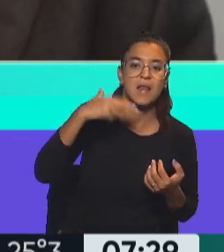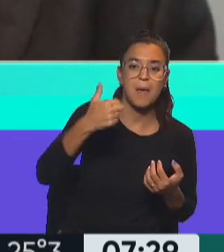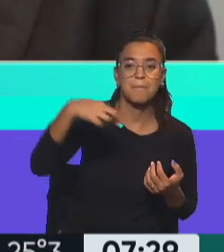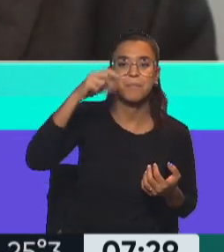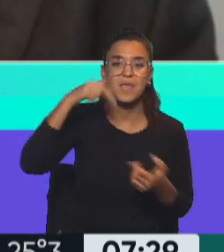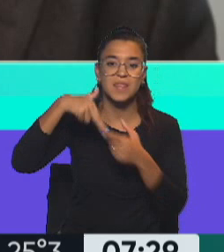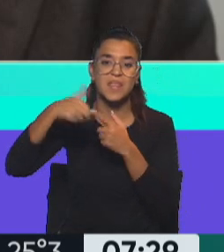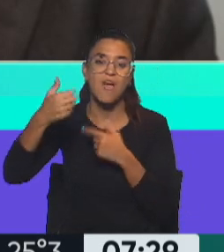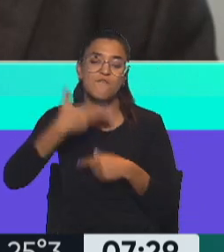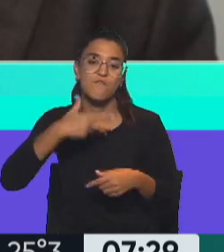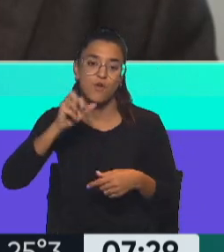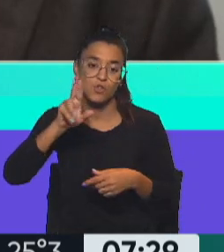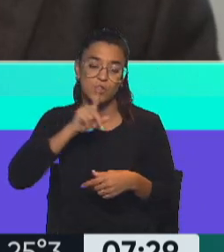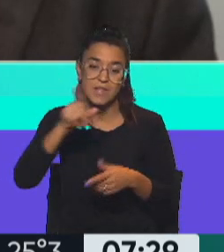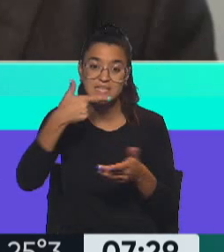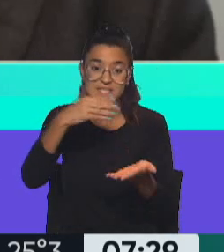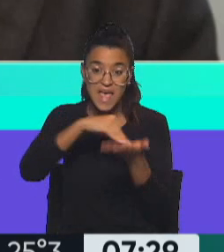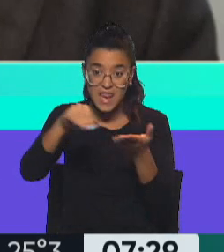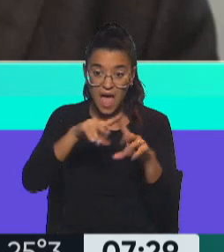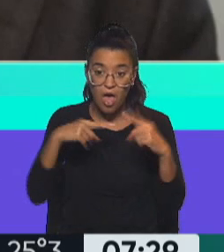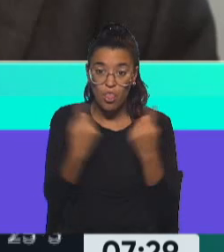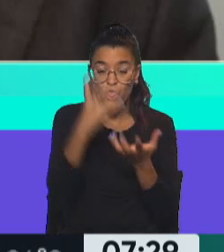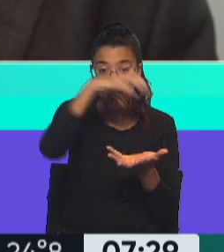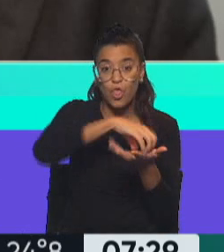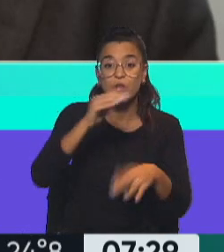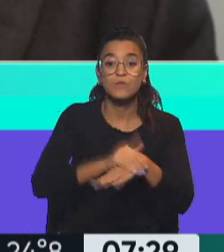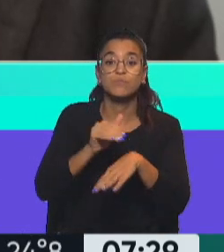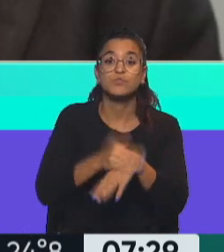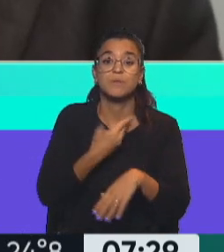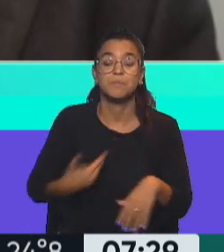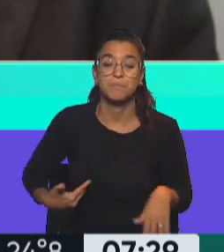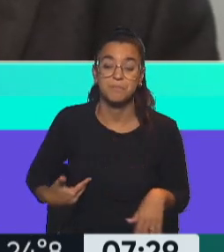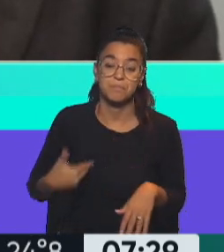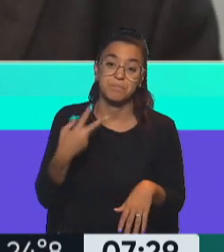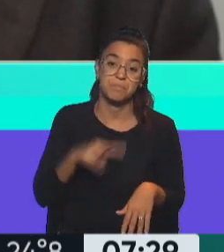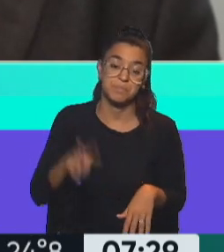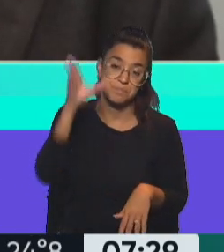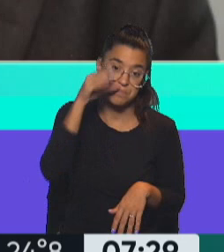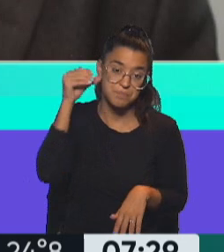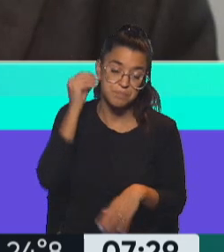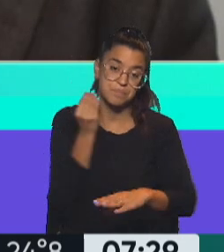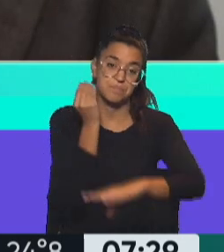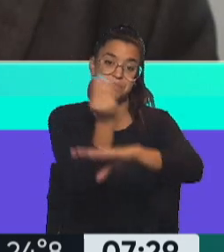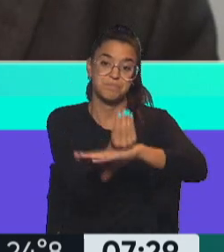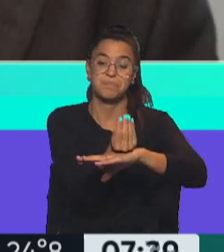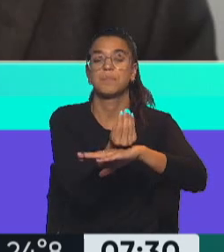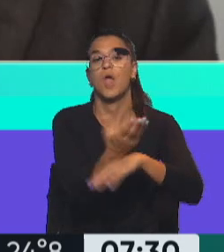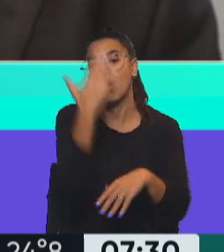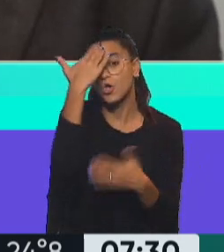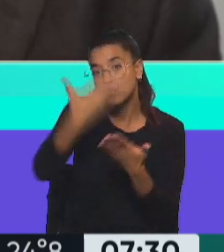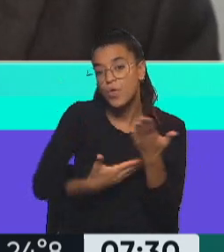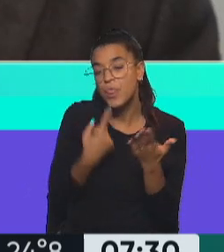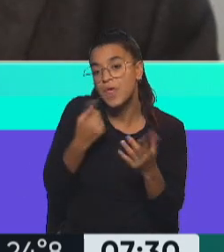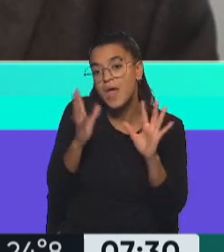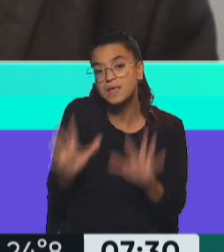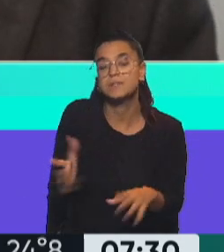el Senado, la presidencia del Senado, que está a cargo de la presidenta Cristina Fernández de Kirchner, porque así lo establece la Constitución,